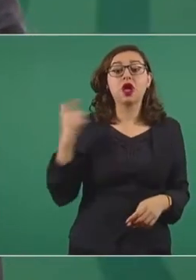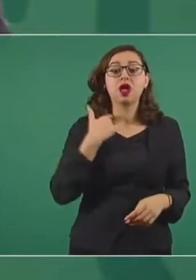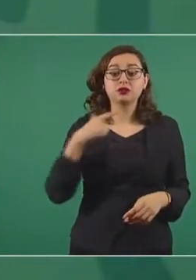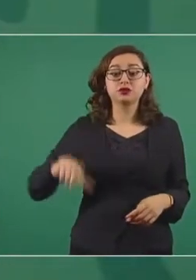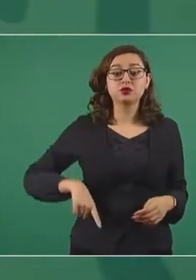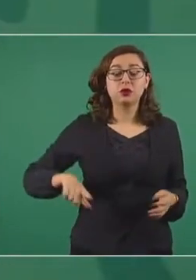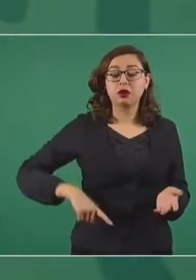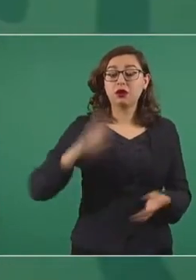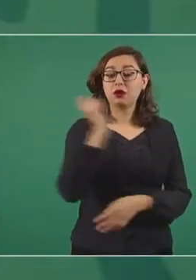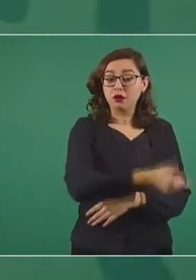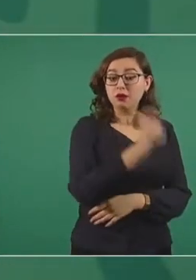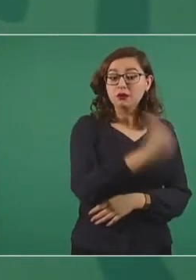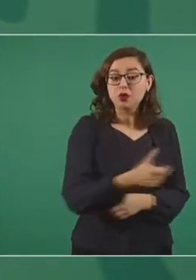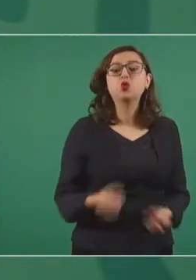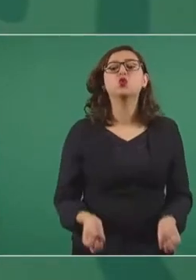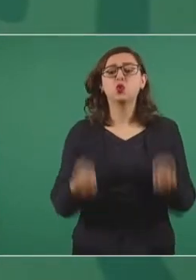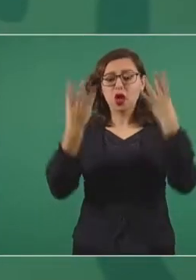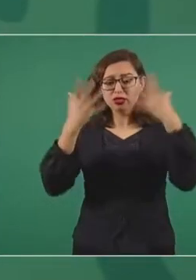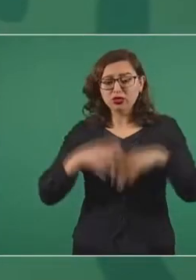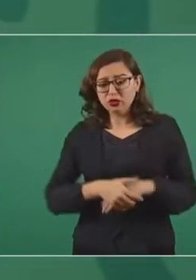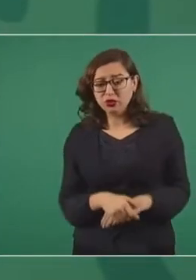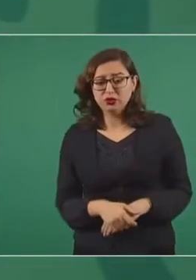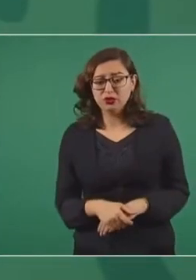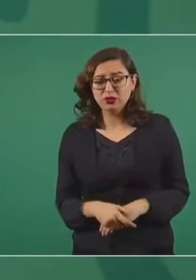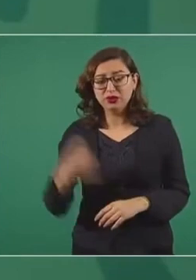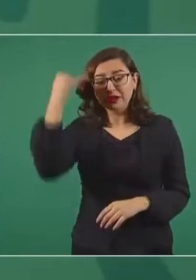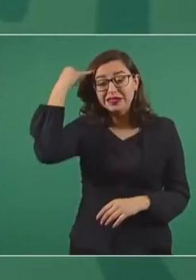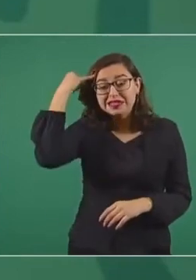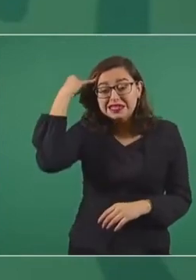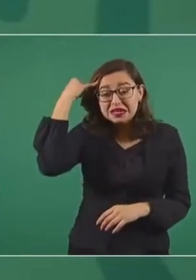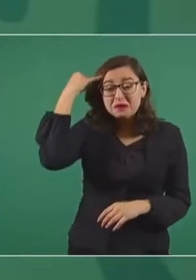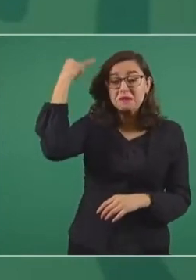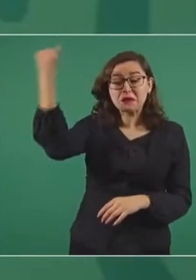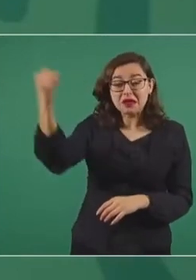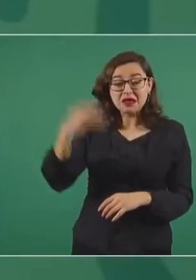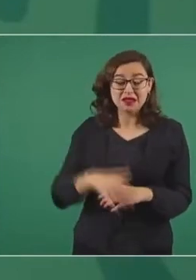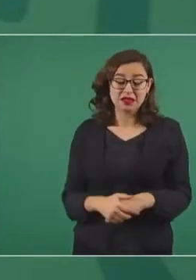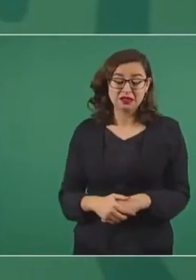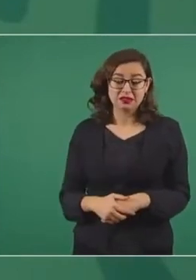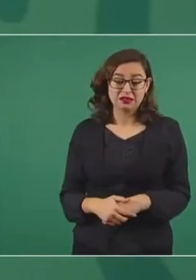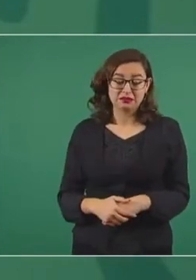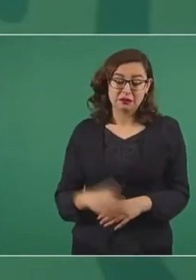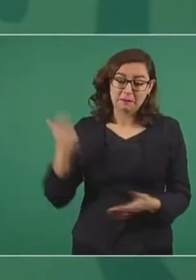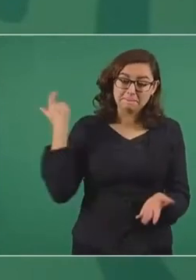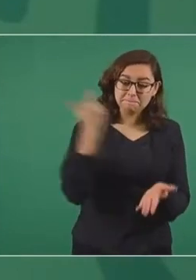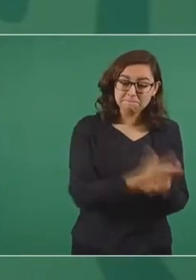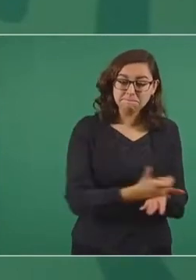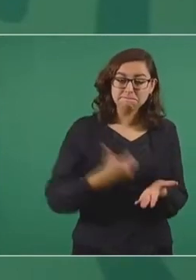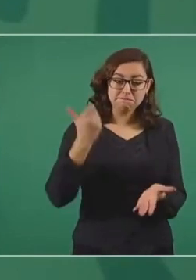cuánto dinero se destinaba al espionaje.